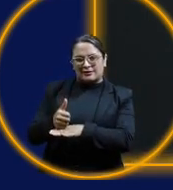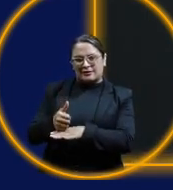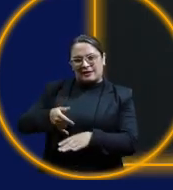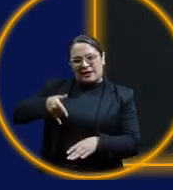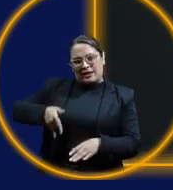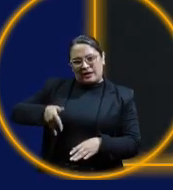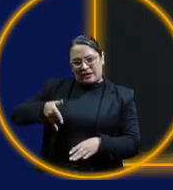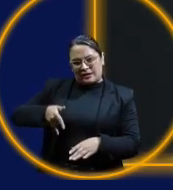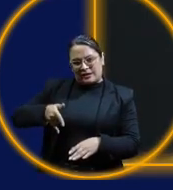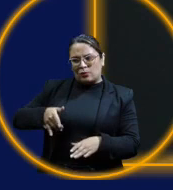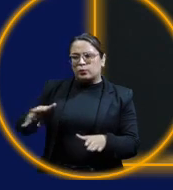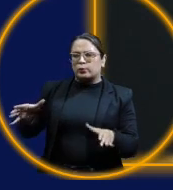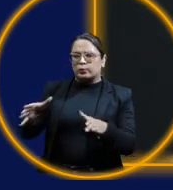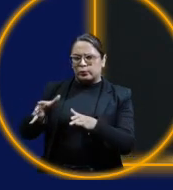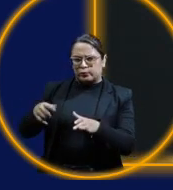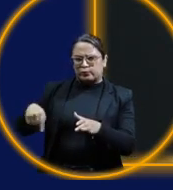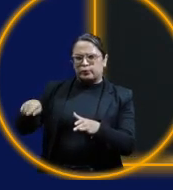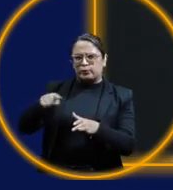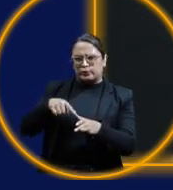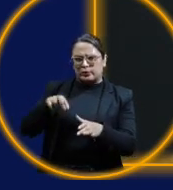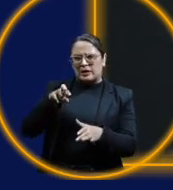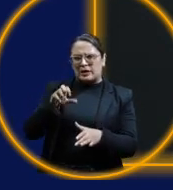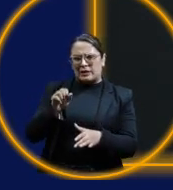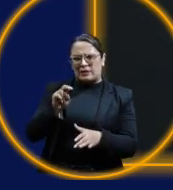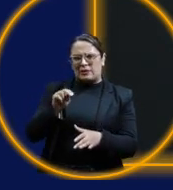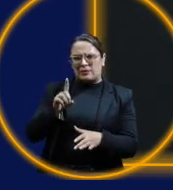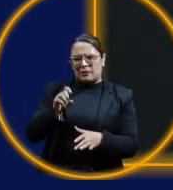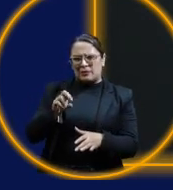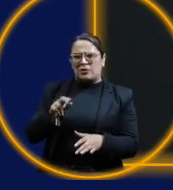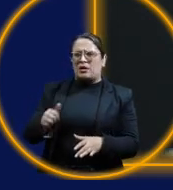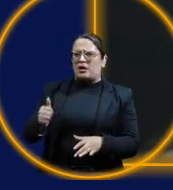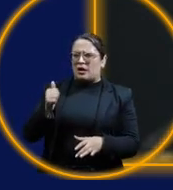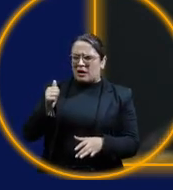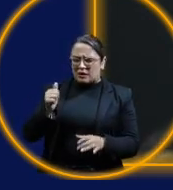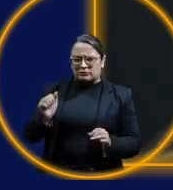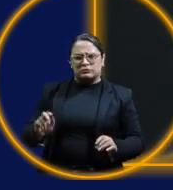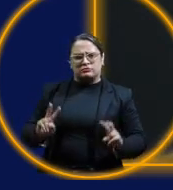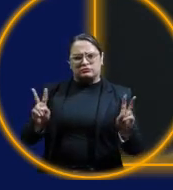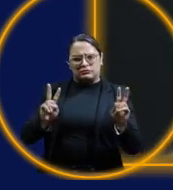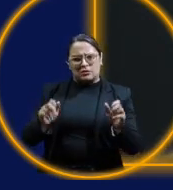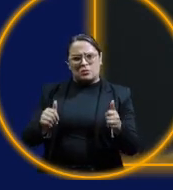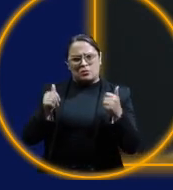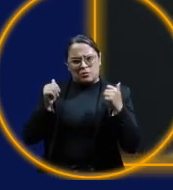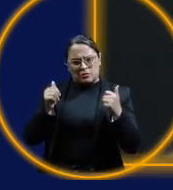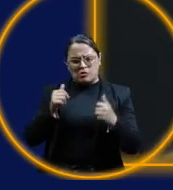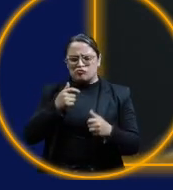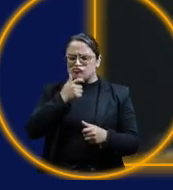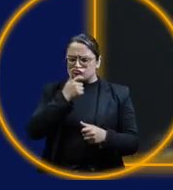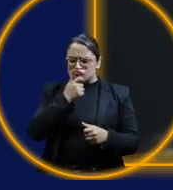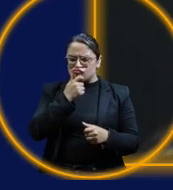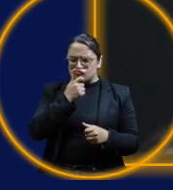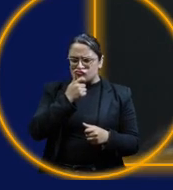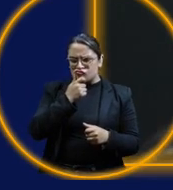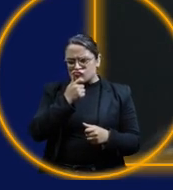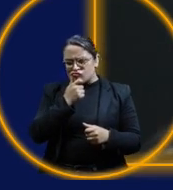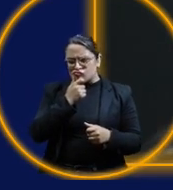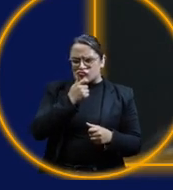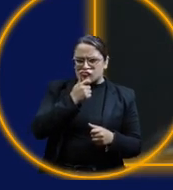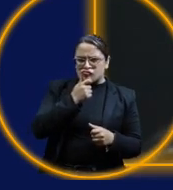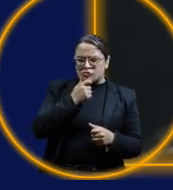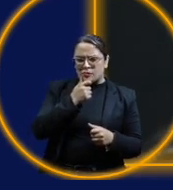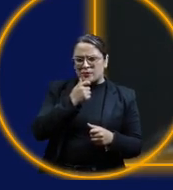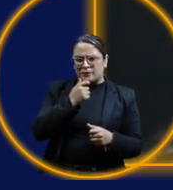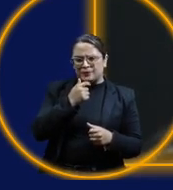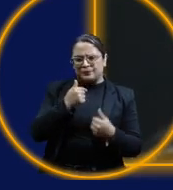de Ah nosotros queremos que pandoro están genial streamen es el futuro y él dijo sabe que es tan genial y yo